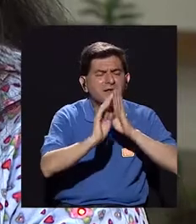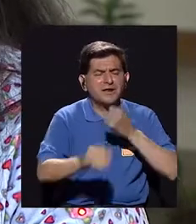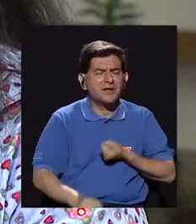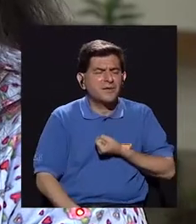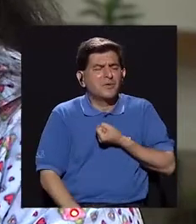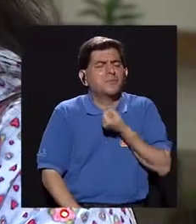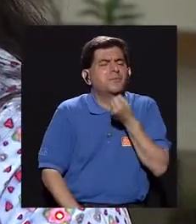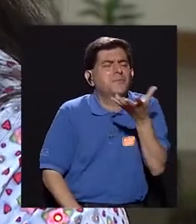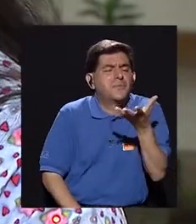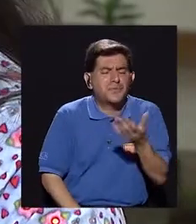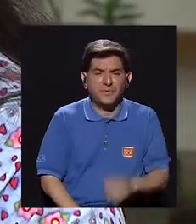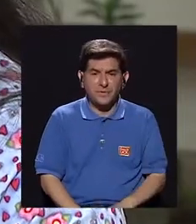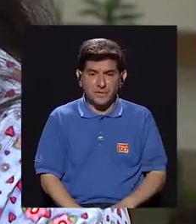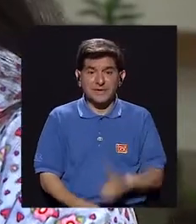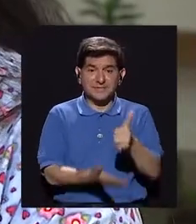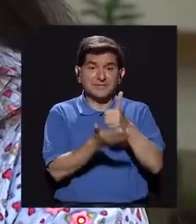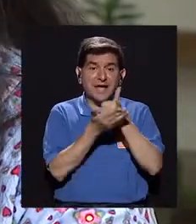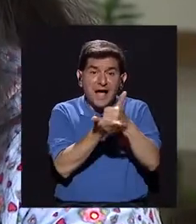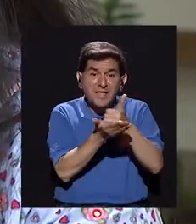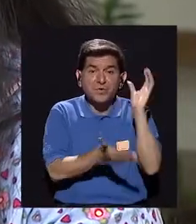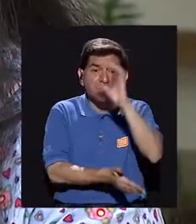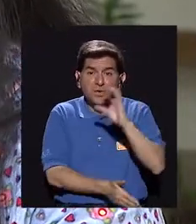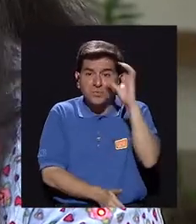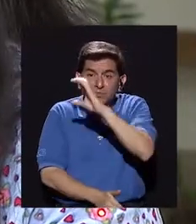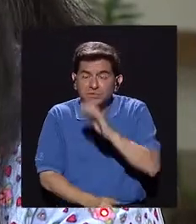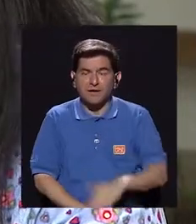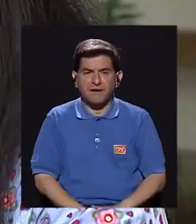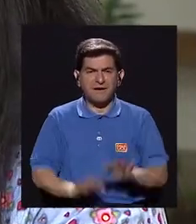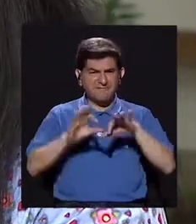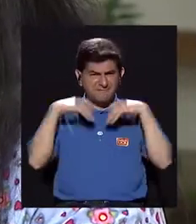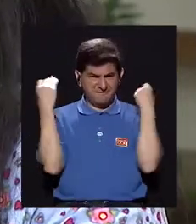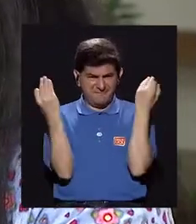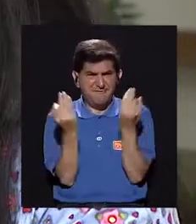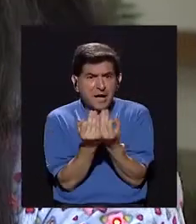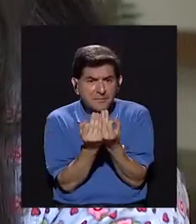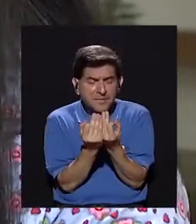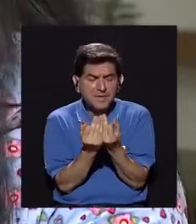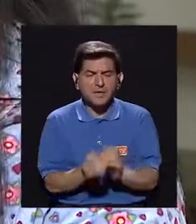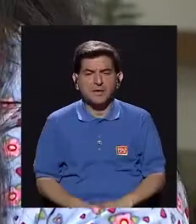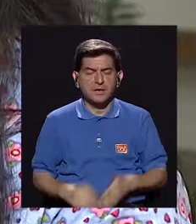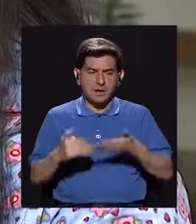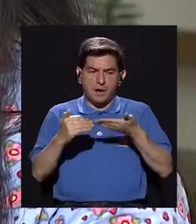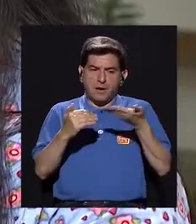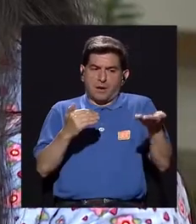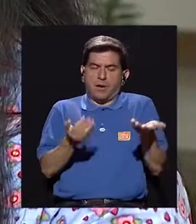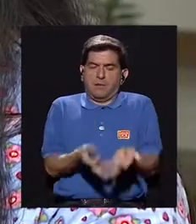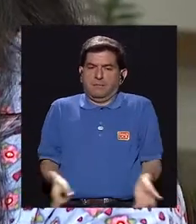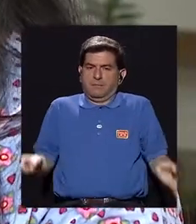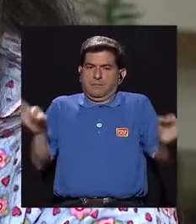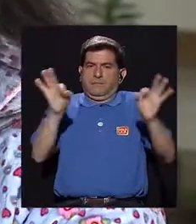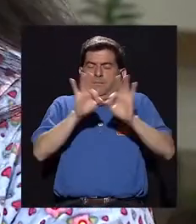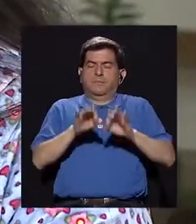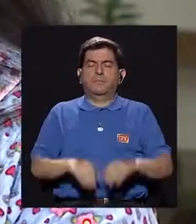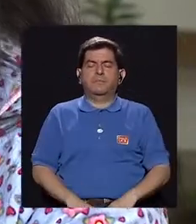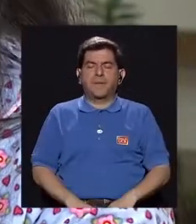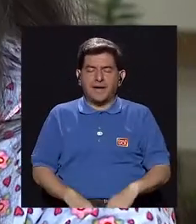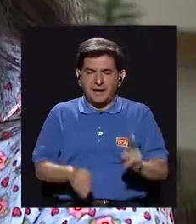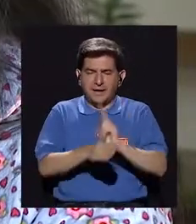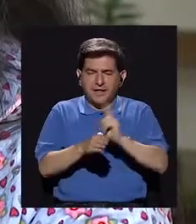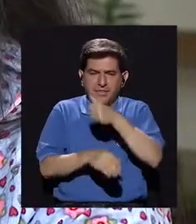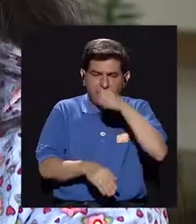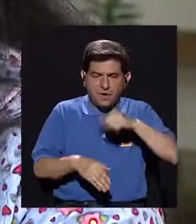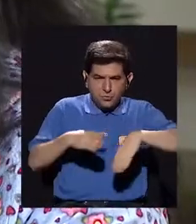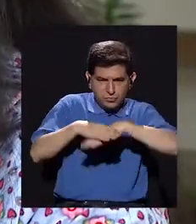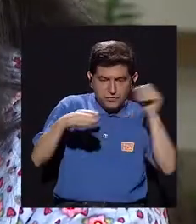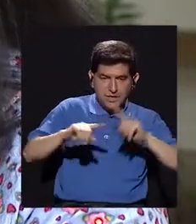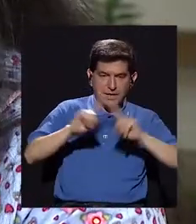hablarlo y expresarlo y buscar ayuda. La familia es un factor muy importante para poder salir del